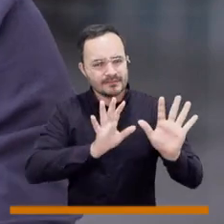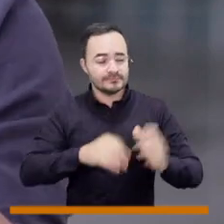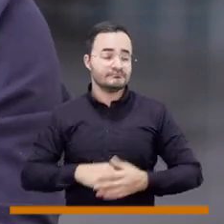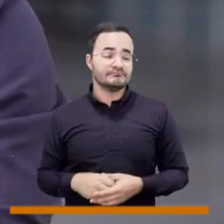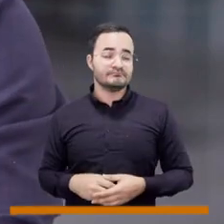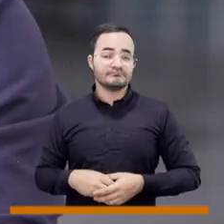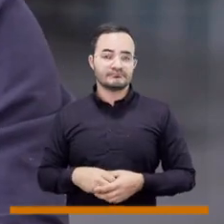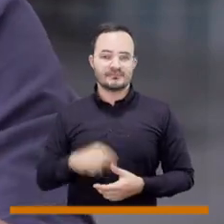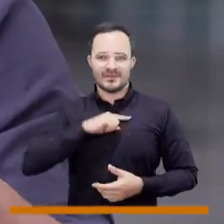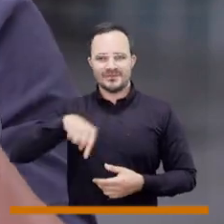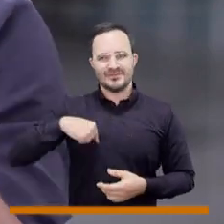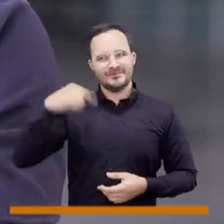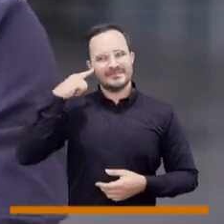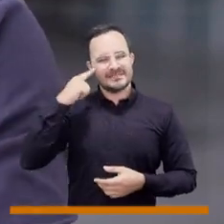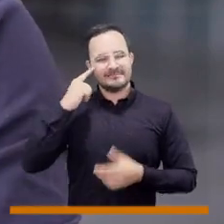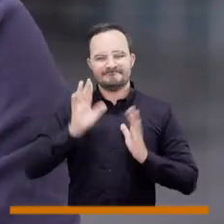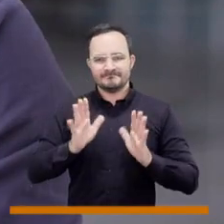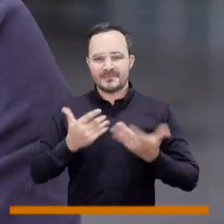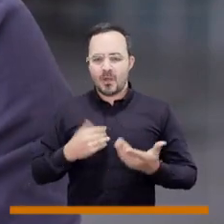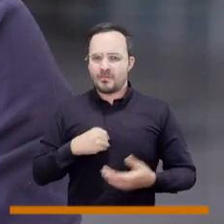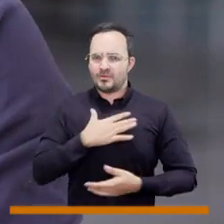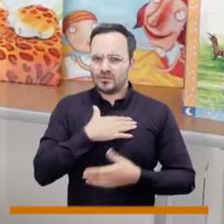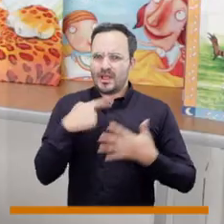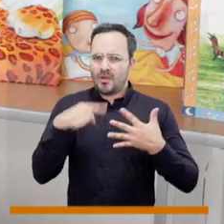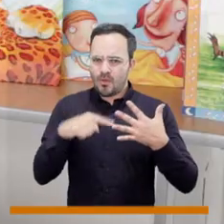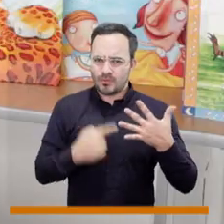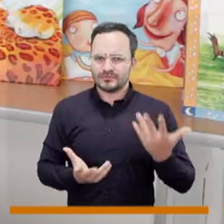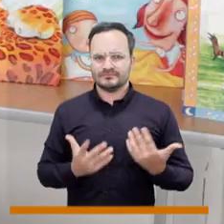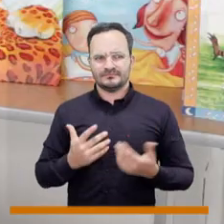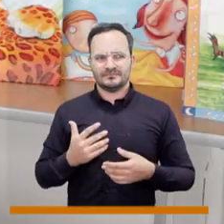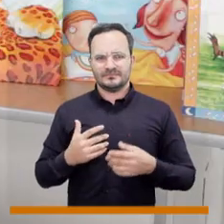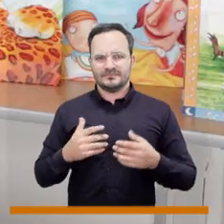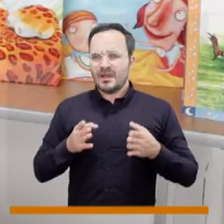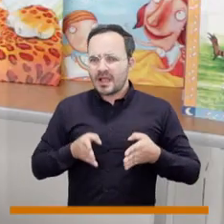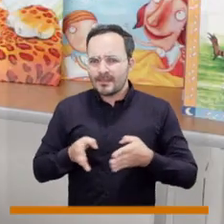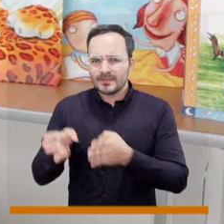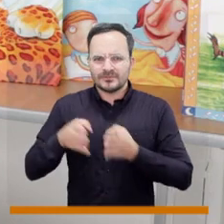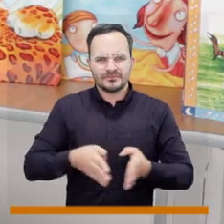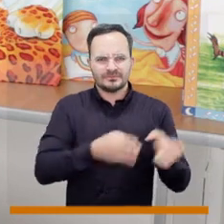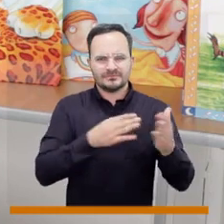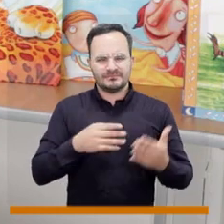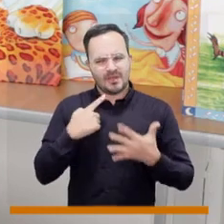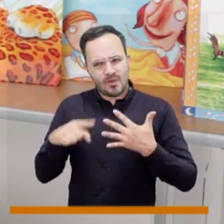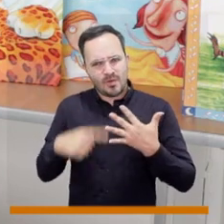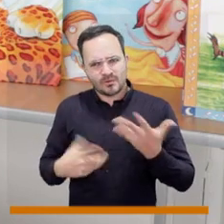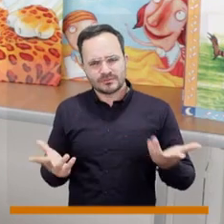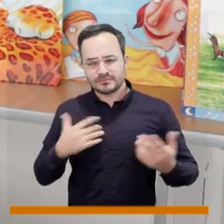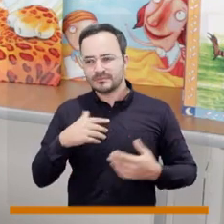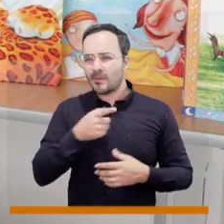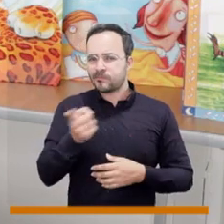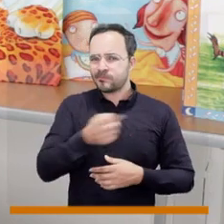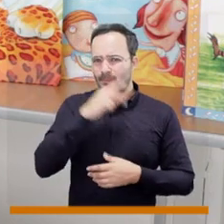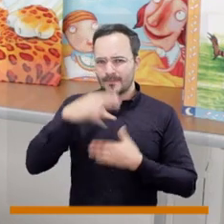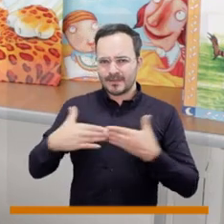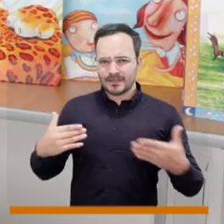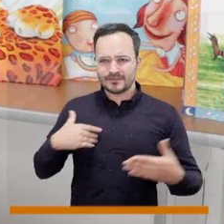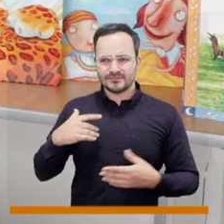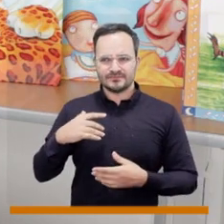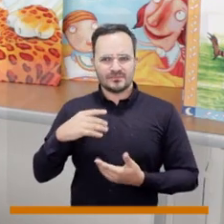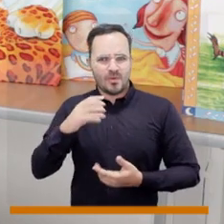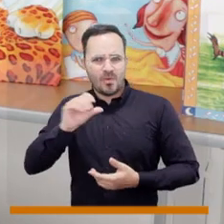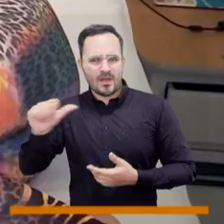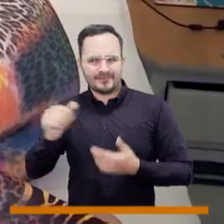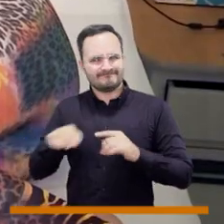que hay nuevos caminos, nuevas oportunidades, de que hay que educar de una manera diferente a nuestros niños,